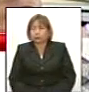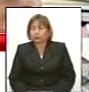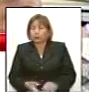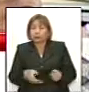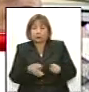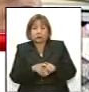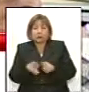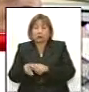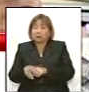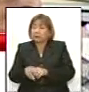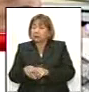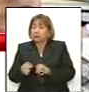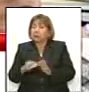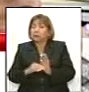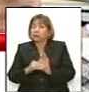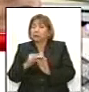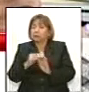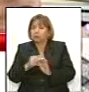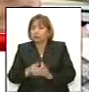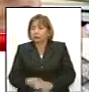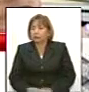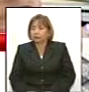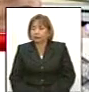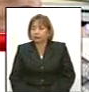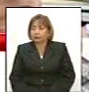también de la misma magnitud,